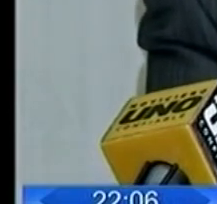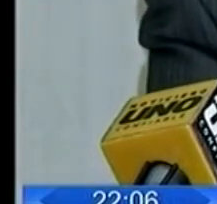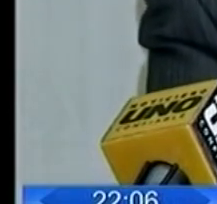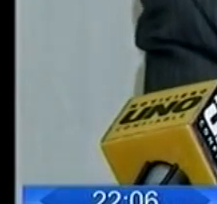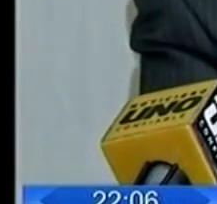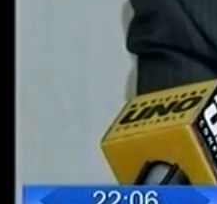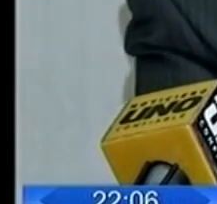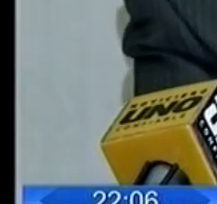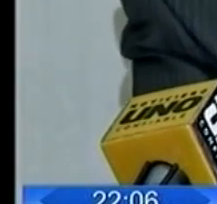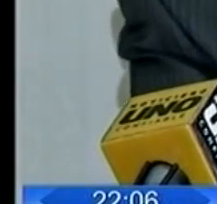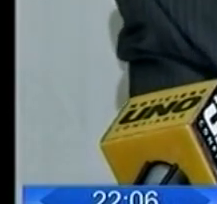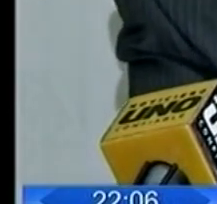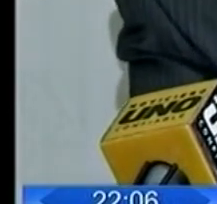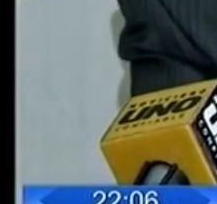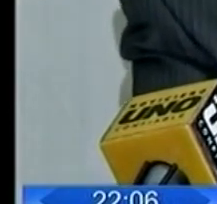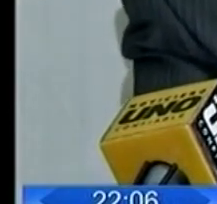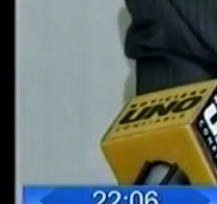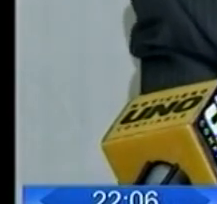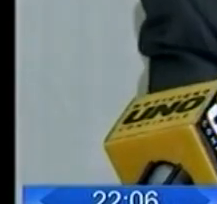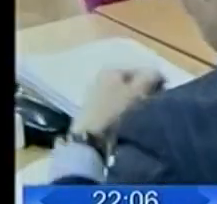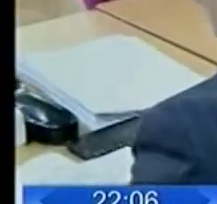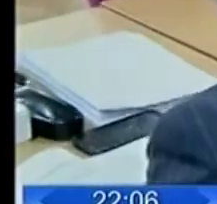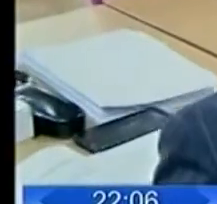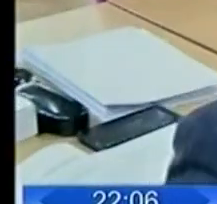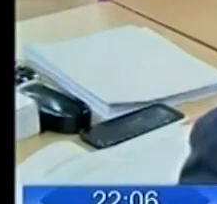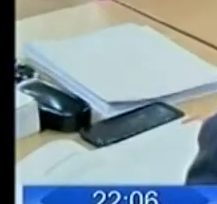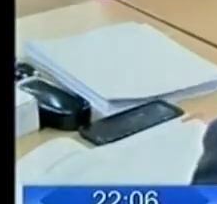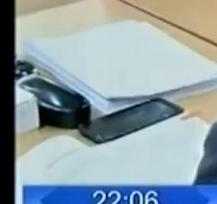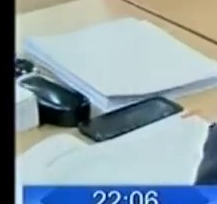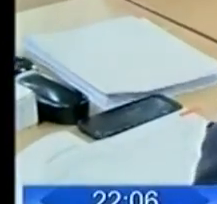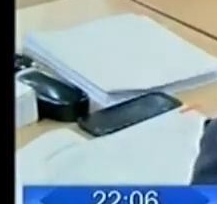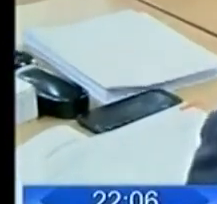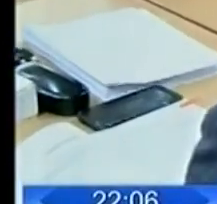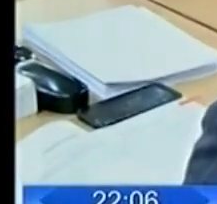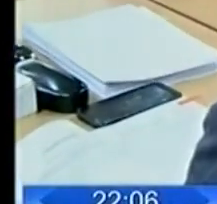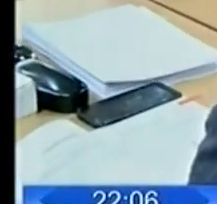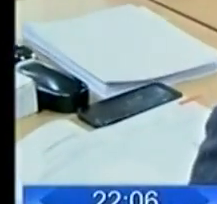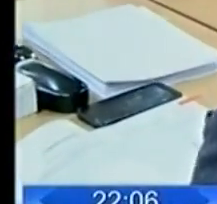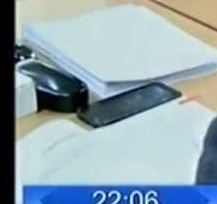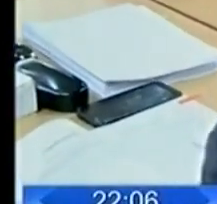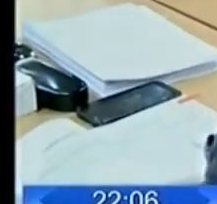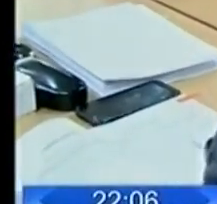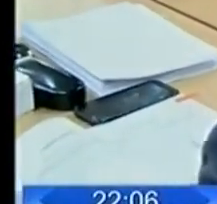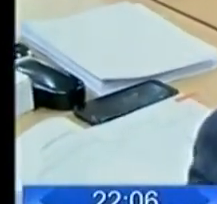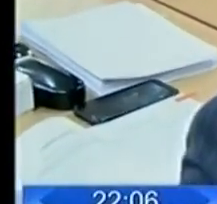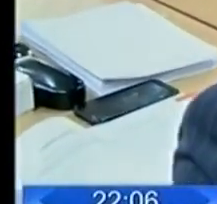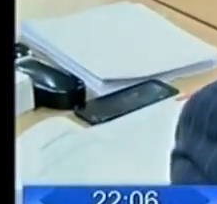contradicción de absolutamente ninguno de los procesados. Informó Héctor Romero.